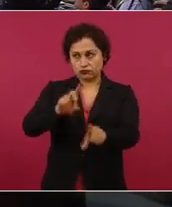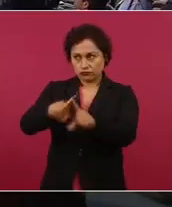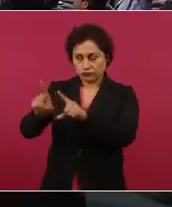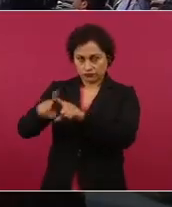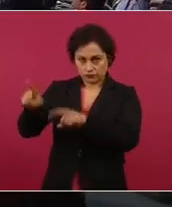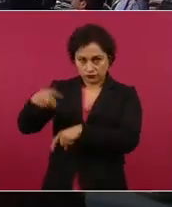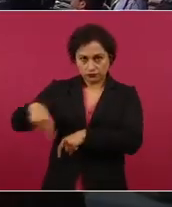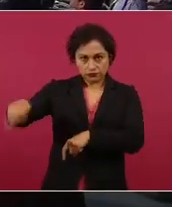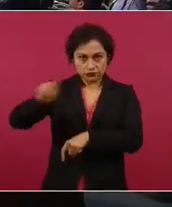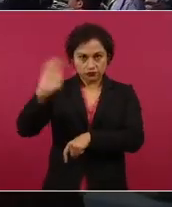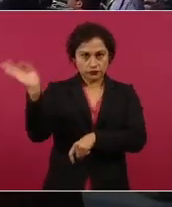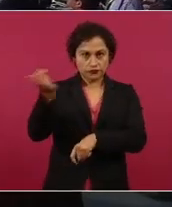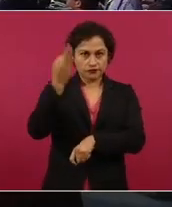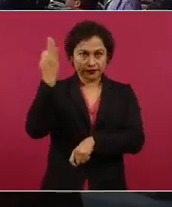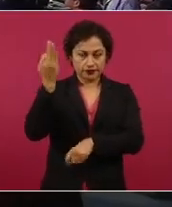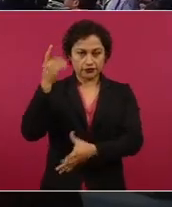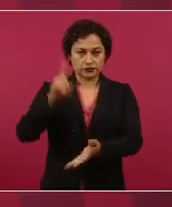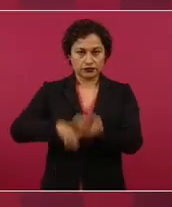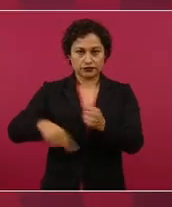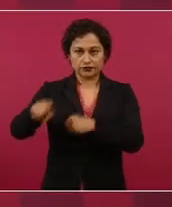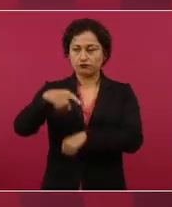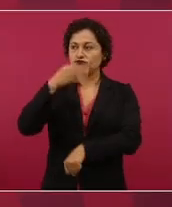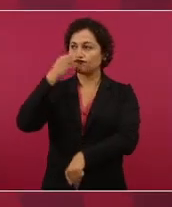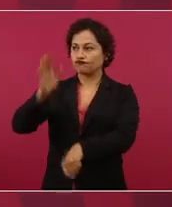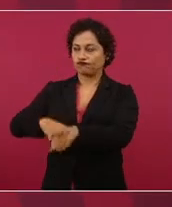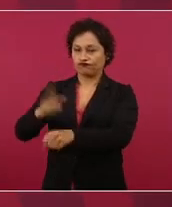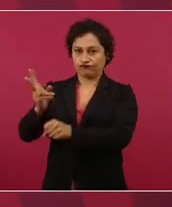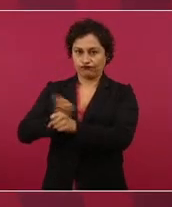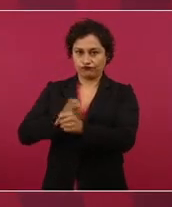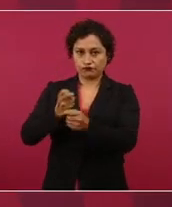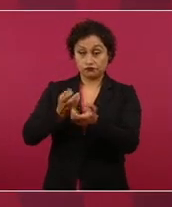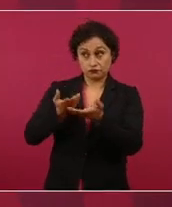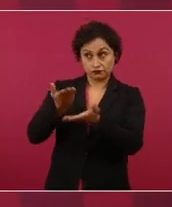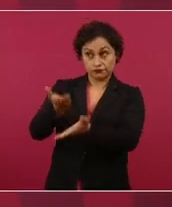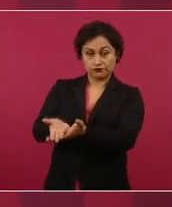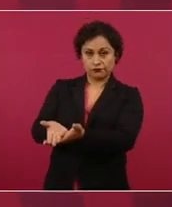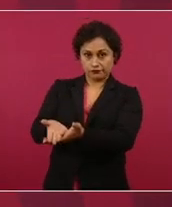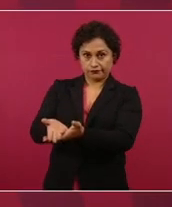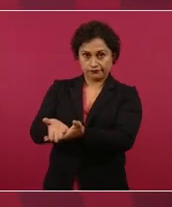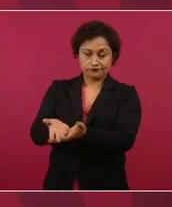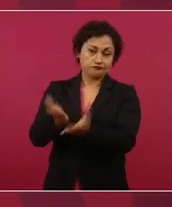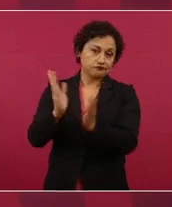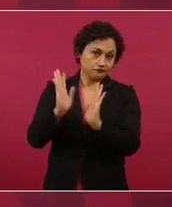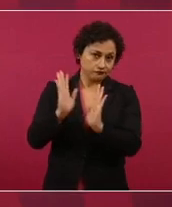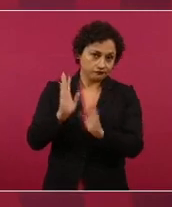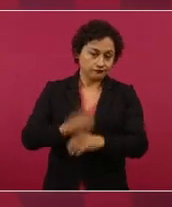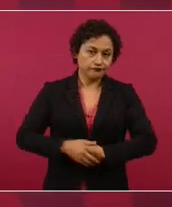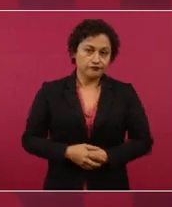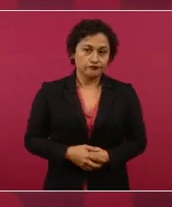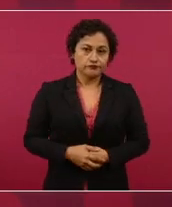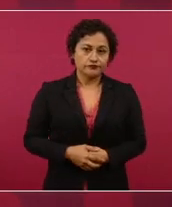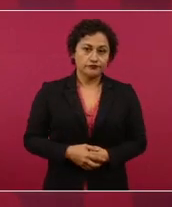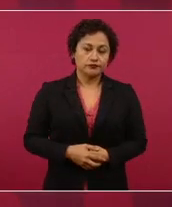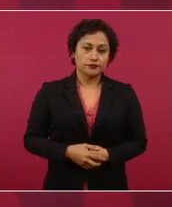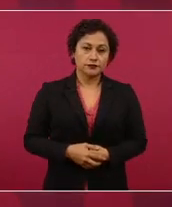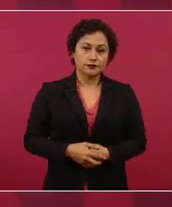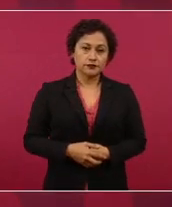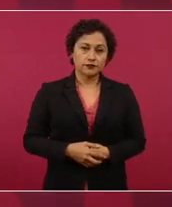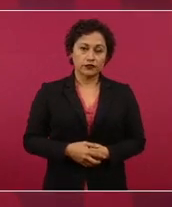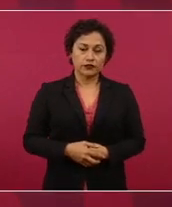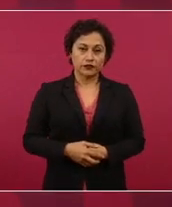la federación y les vamos a hacer la propuesta. A ver, y dependiendo